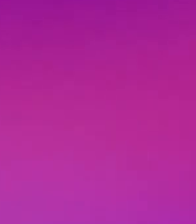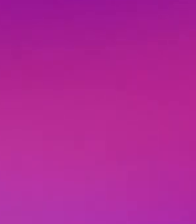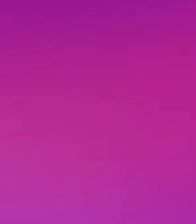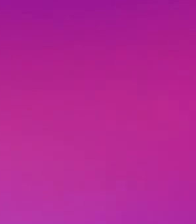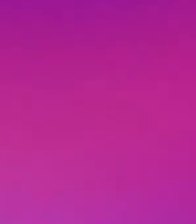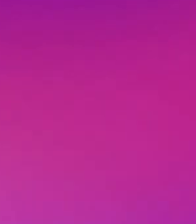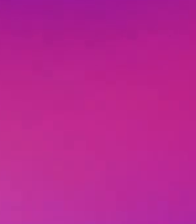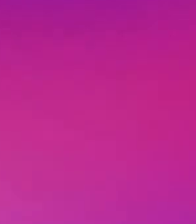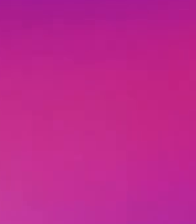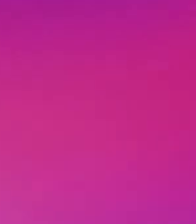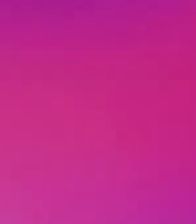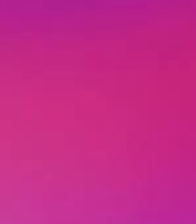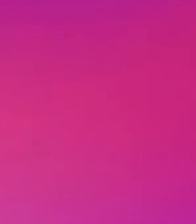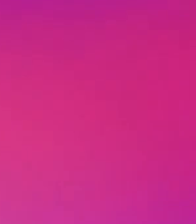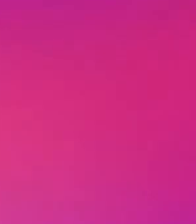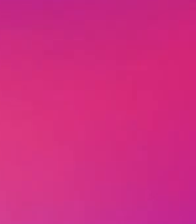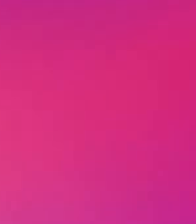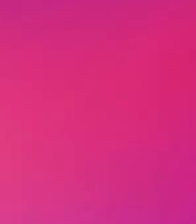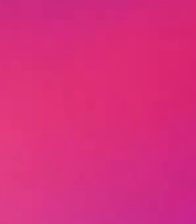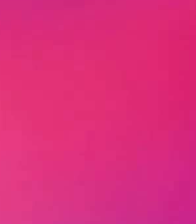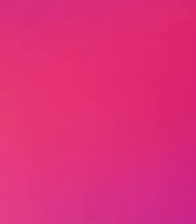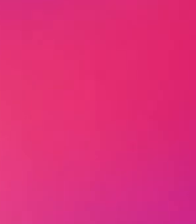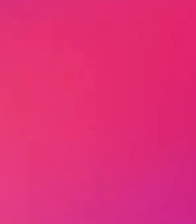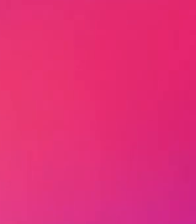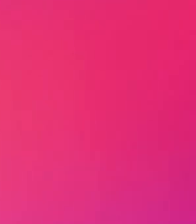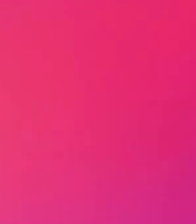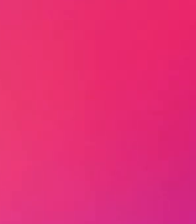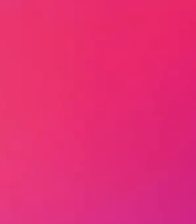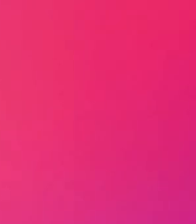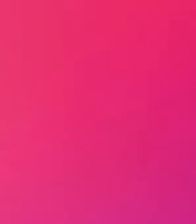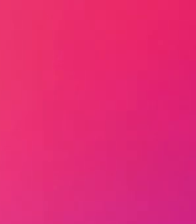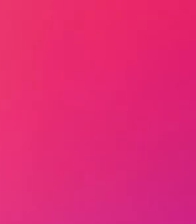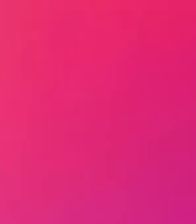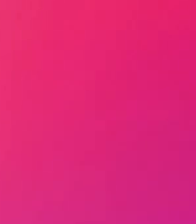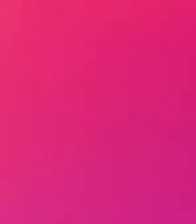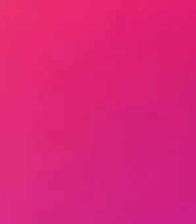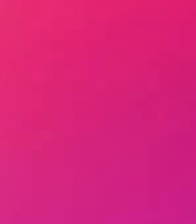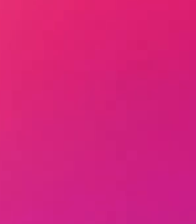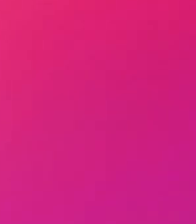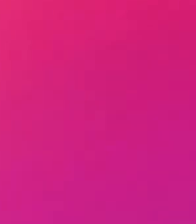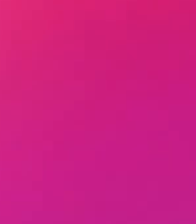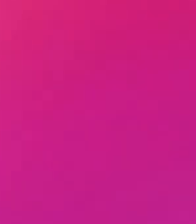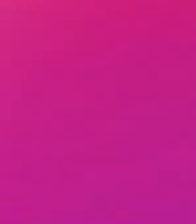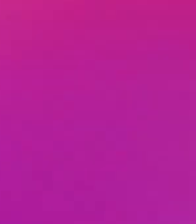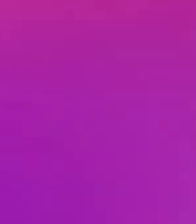el 55 36 01 71 23.